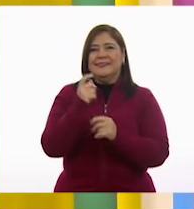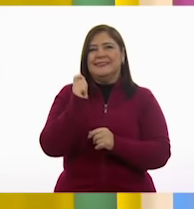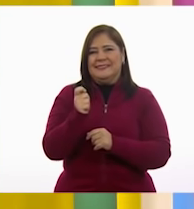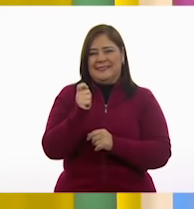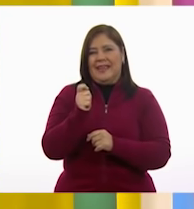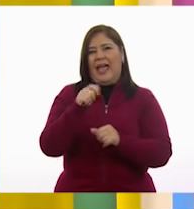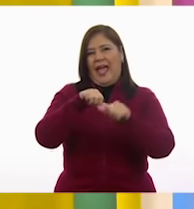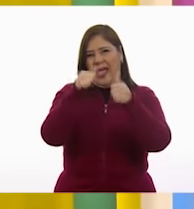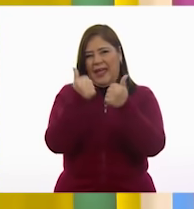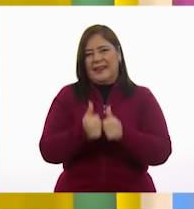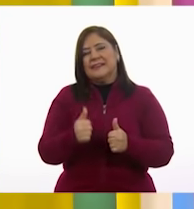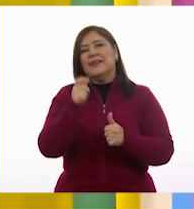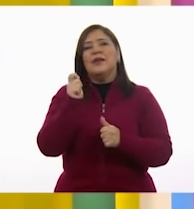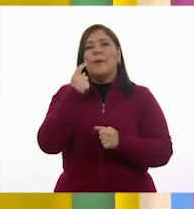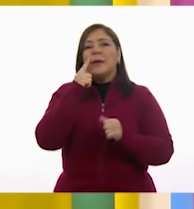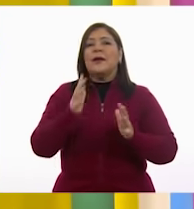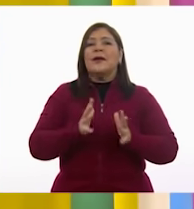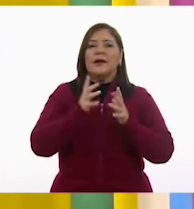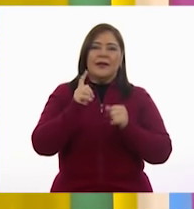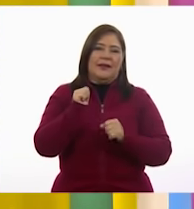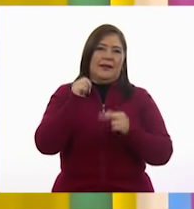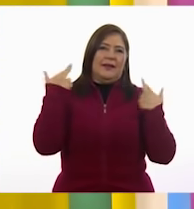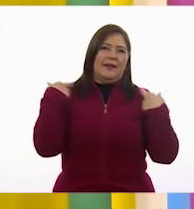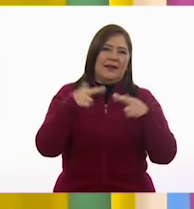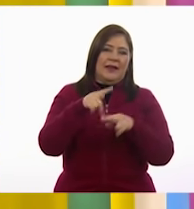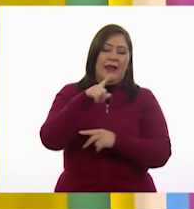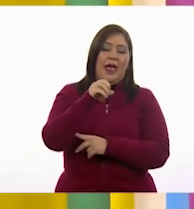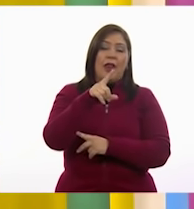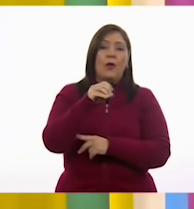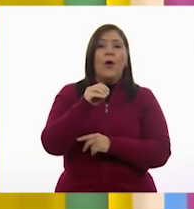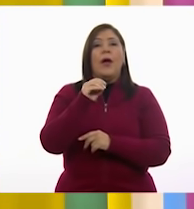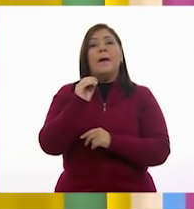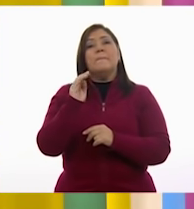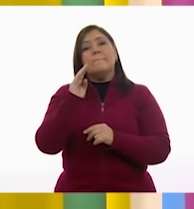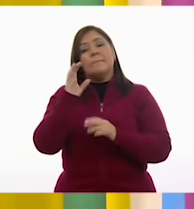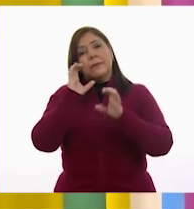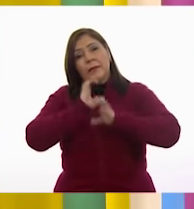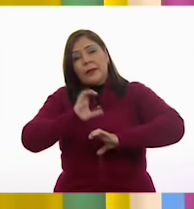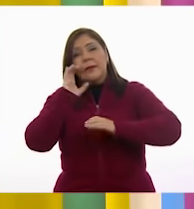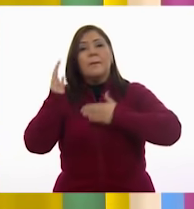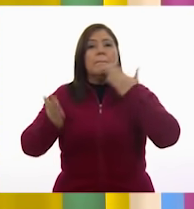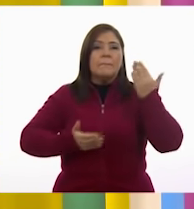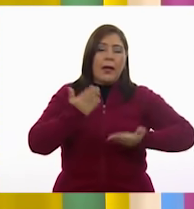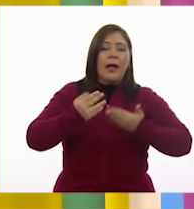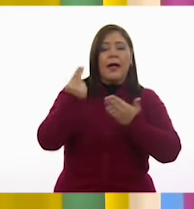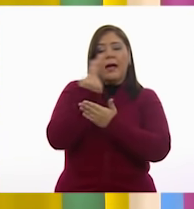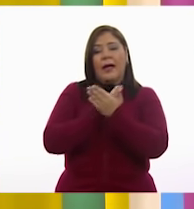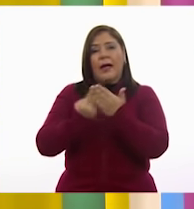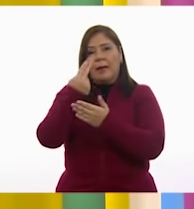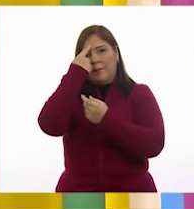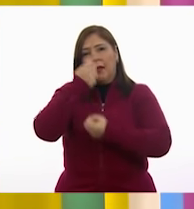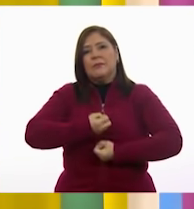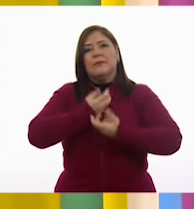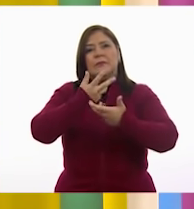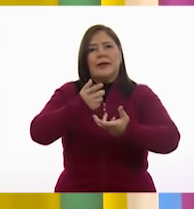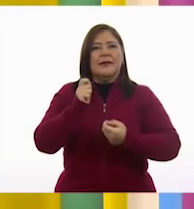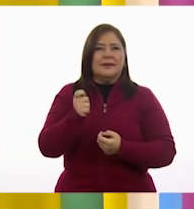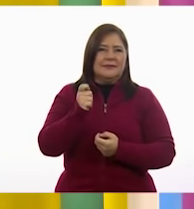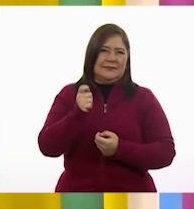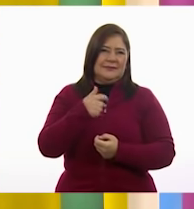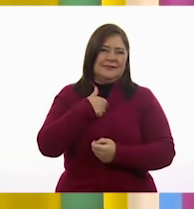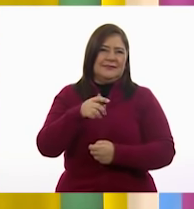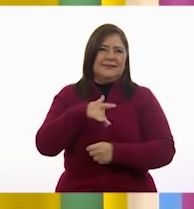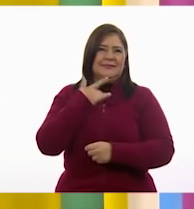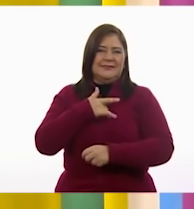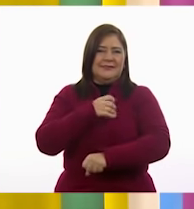una sorpresa. Nuestro tema es canto, bailo y dibujo para expresar mis emociones. Suena interesante, ¿verdad?